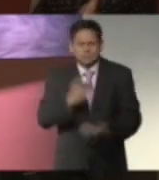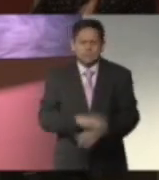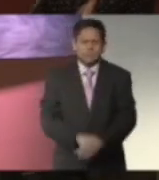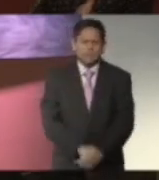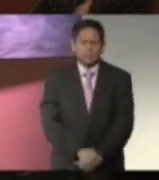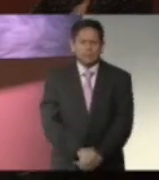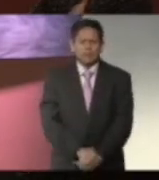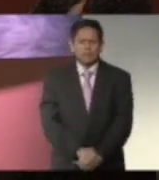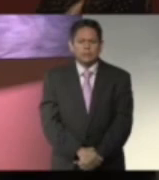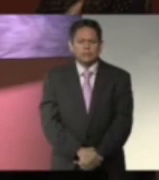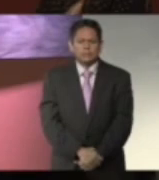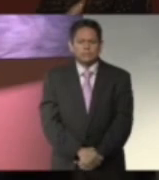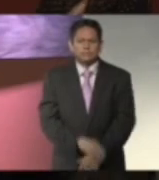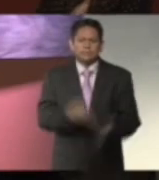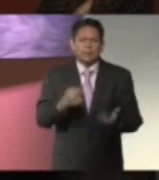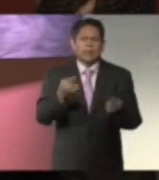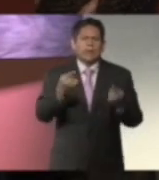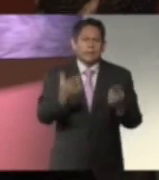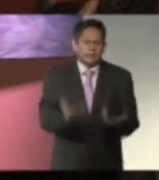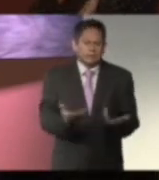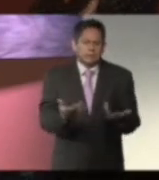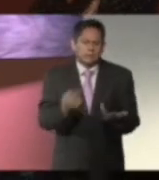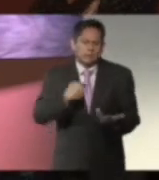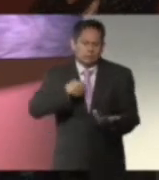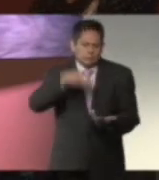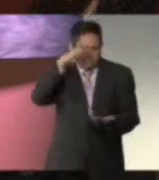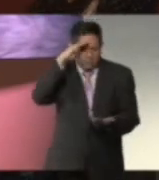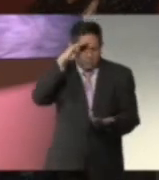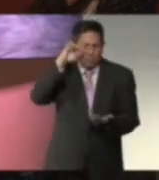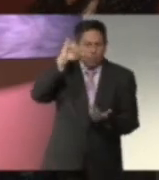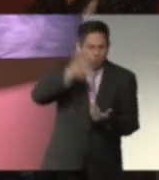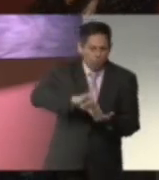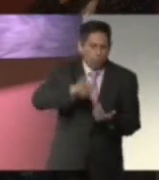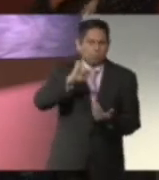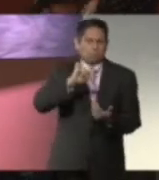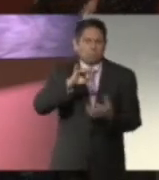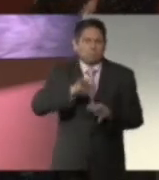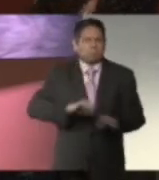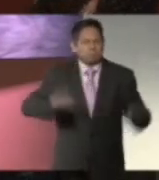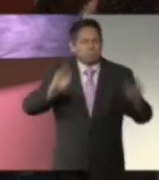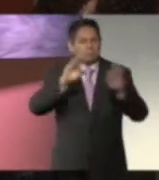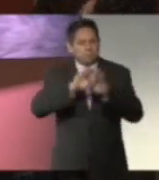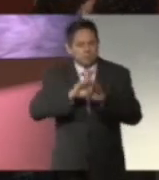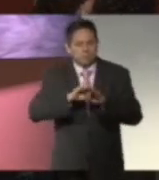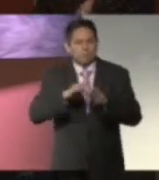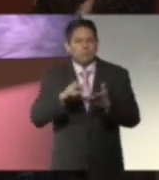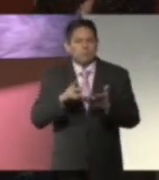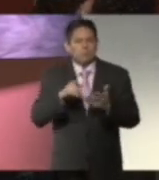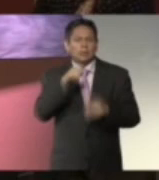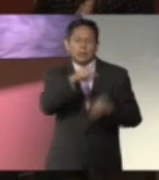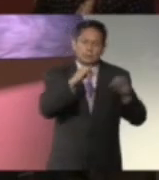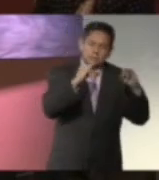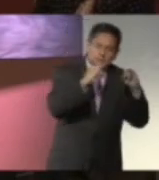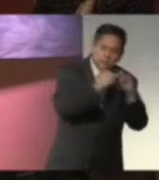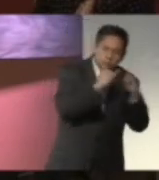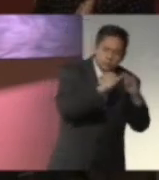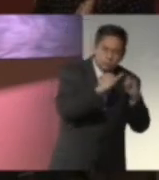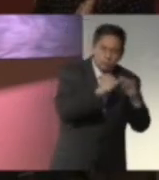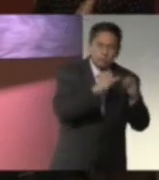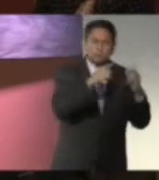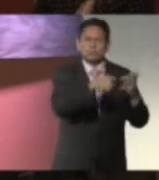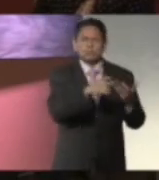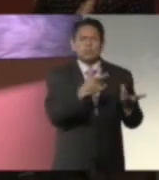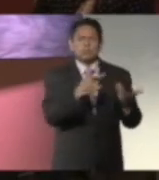¿Qué hacer, ¿no? Yo creo que hoy más que nunca es muy importante que desde las instituciones, porque dado que